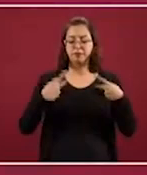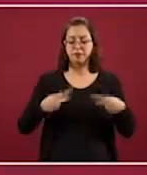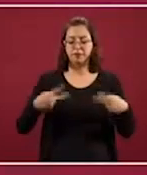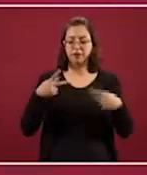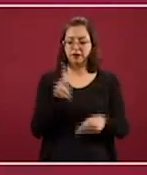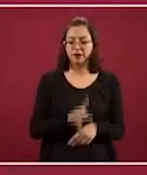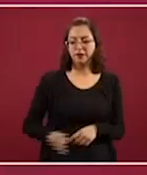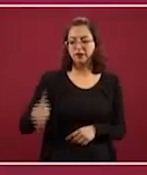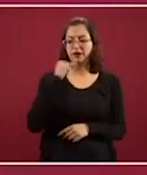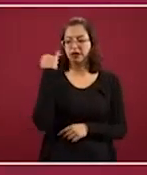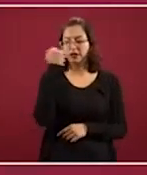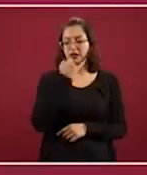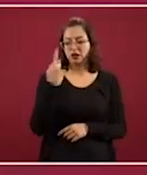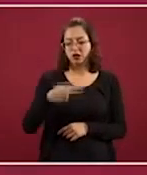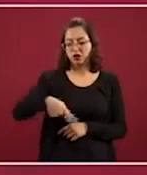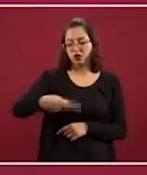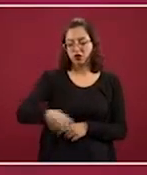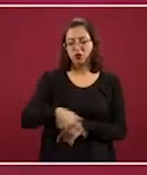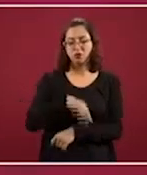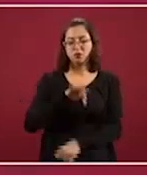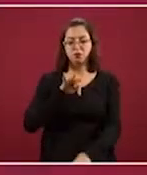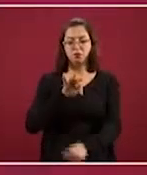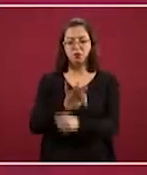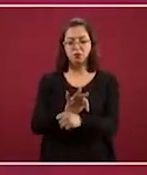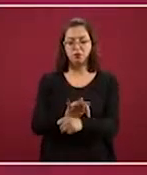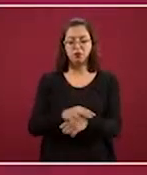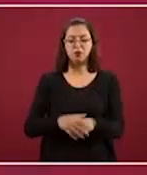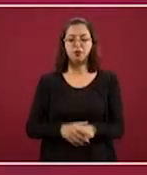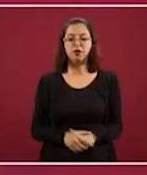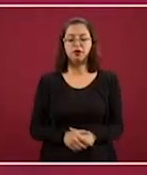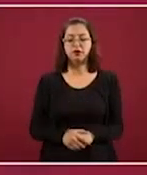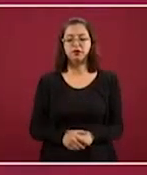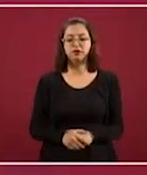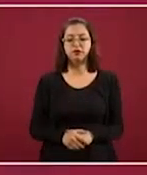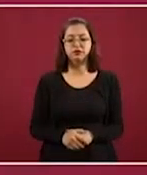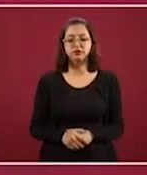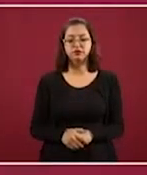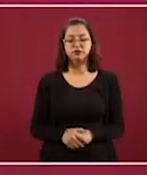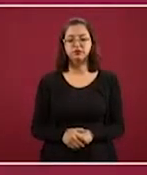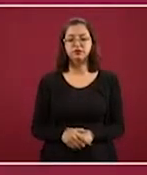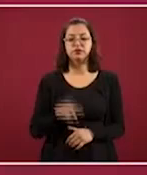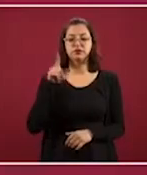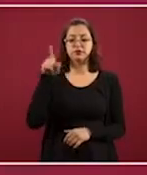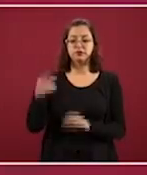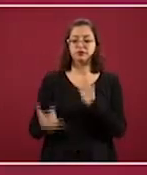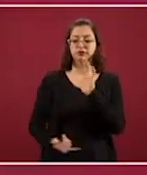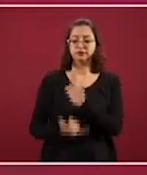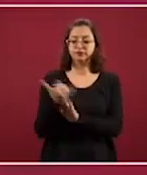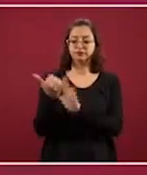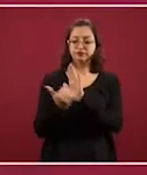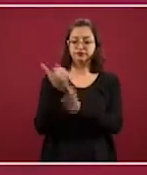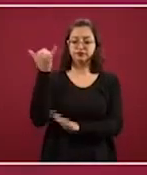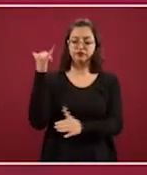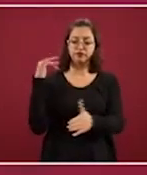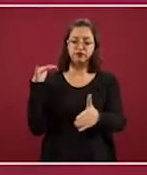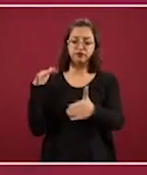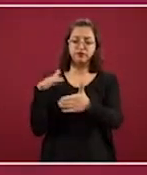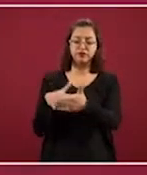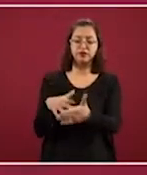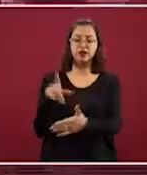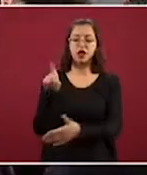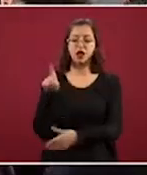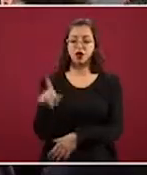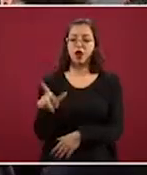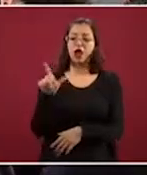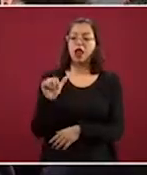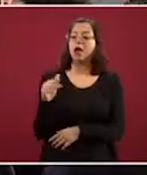y las lenguas maternas. Se opuso a la construcción de la presa de almacenamiento La Maroma